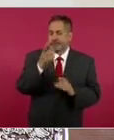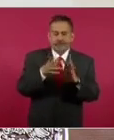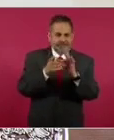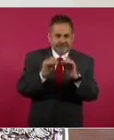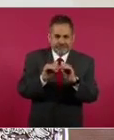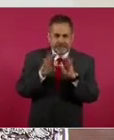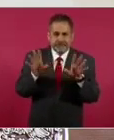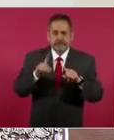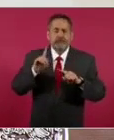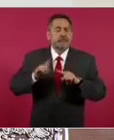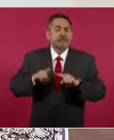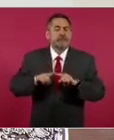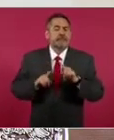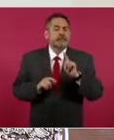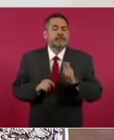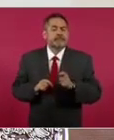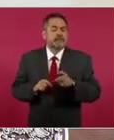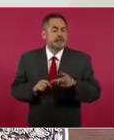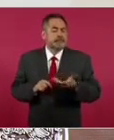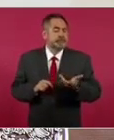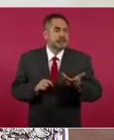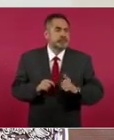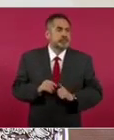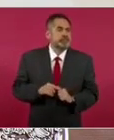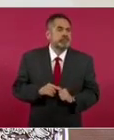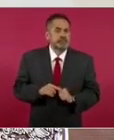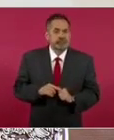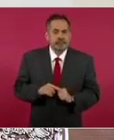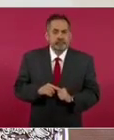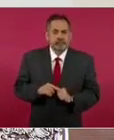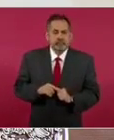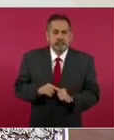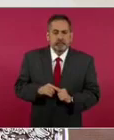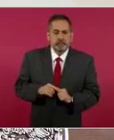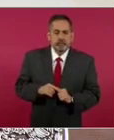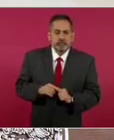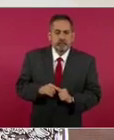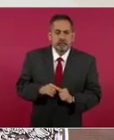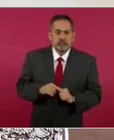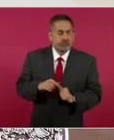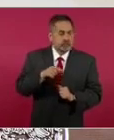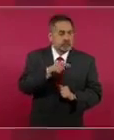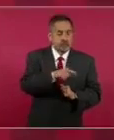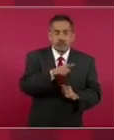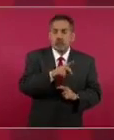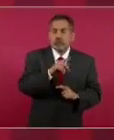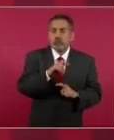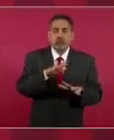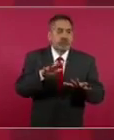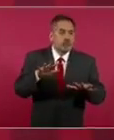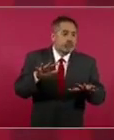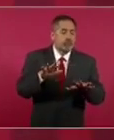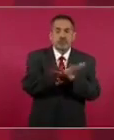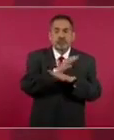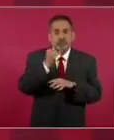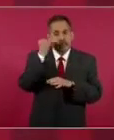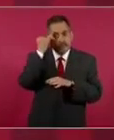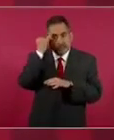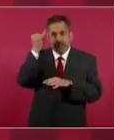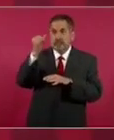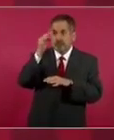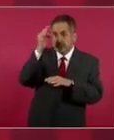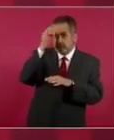manifiesto es que no hay un cambio en la